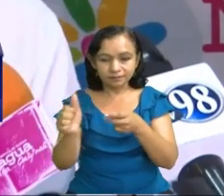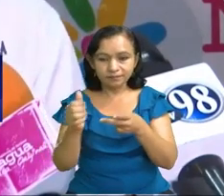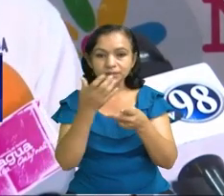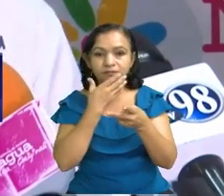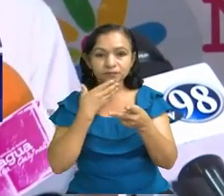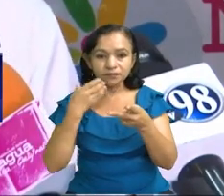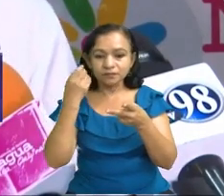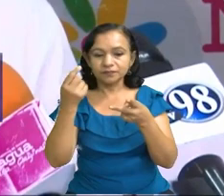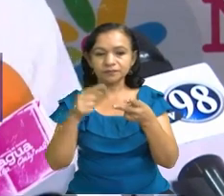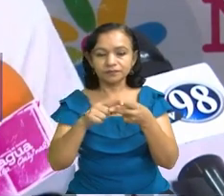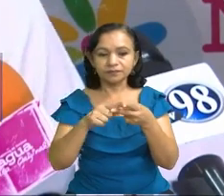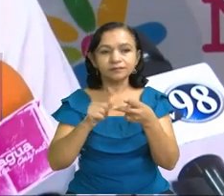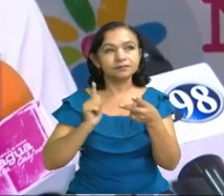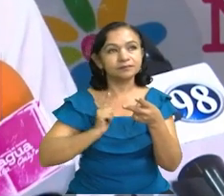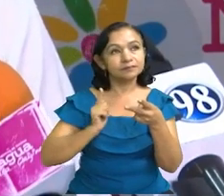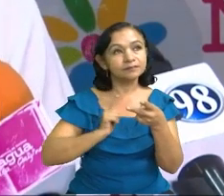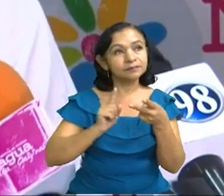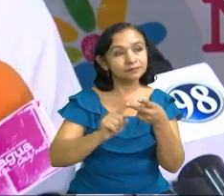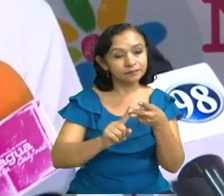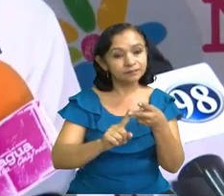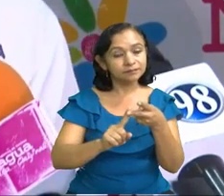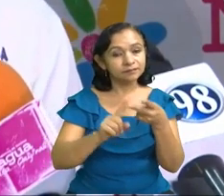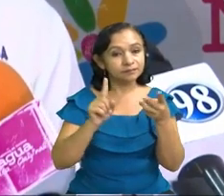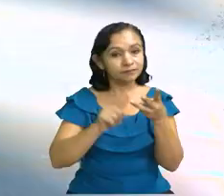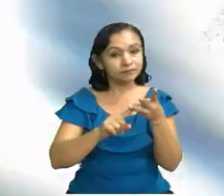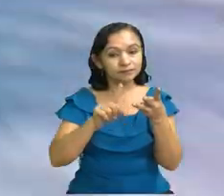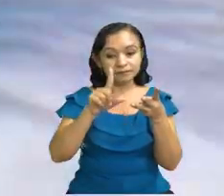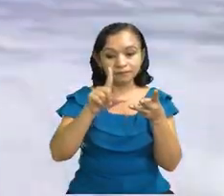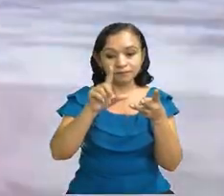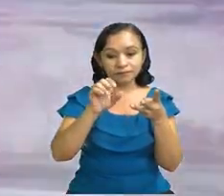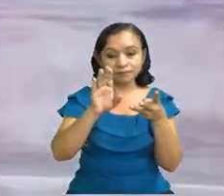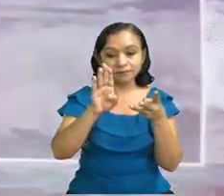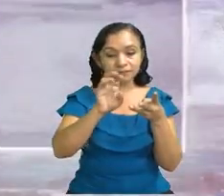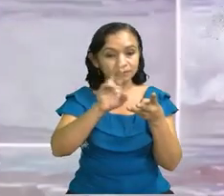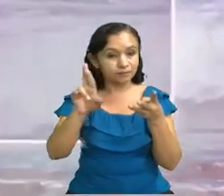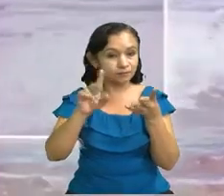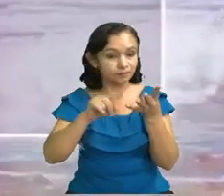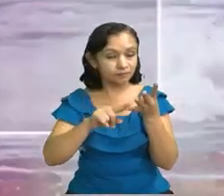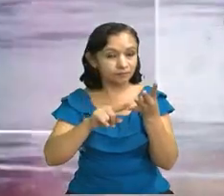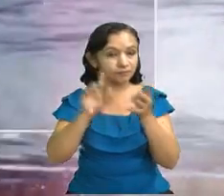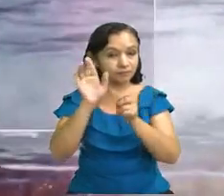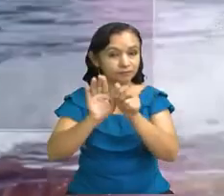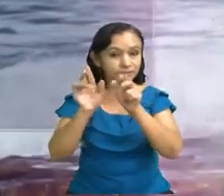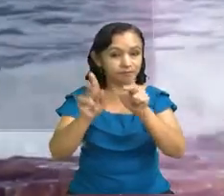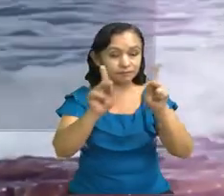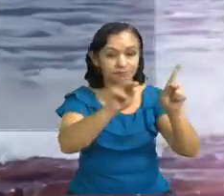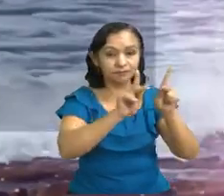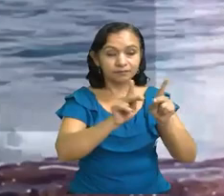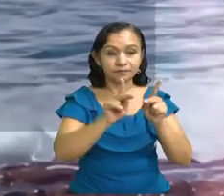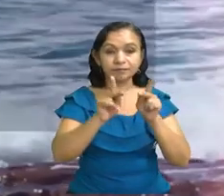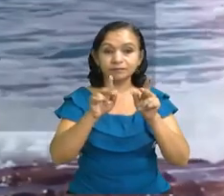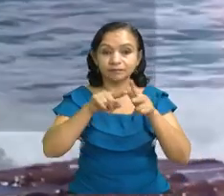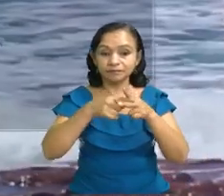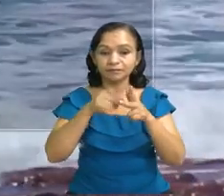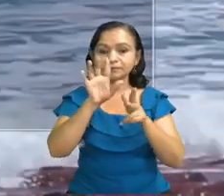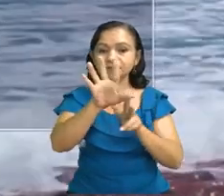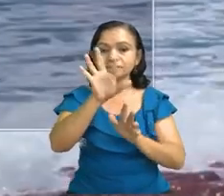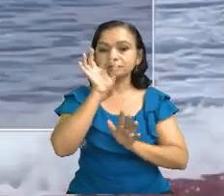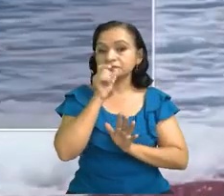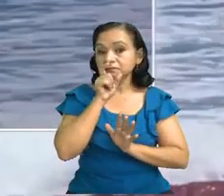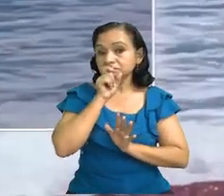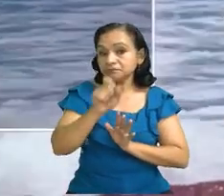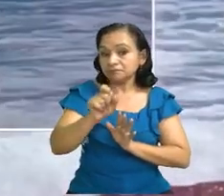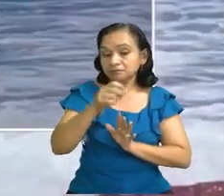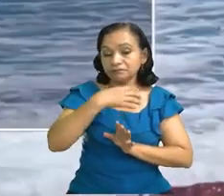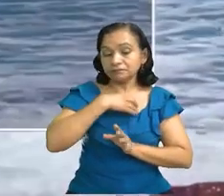sub-18. También vamos a tener la categoría longboard, así que cada quien elige su categoría ahí de